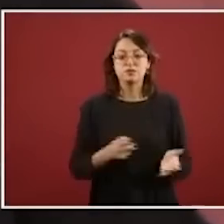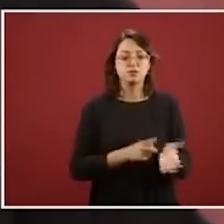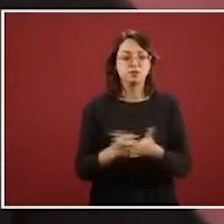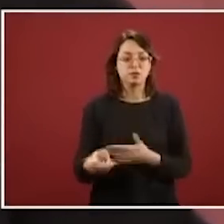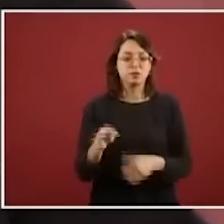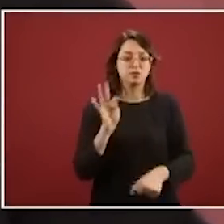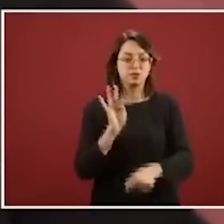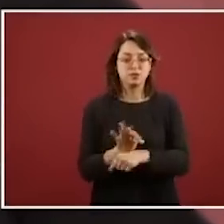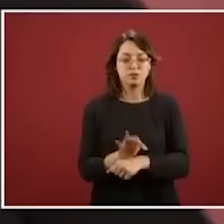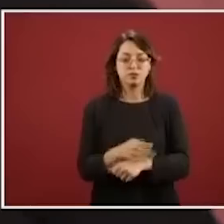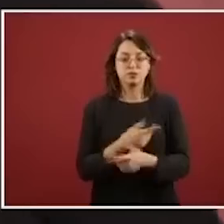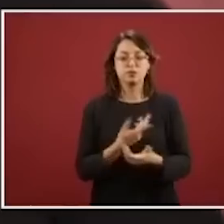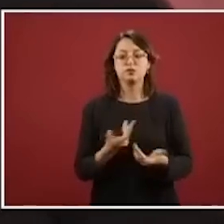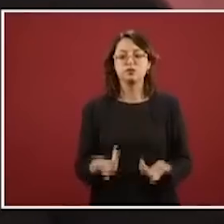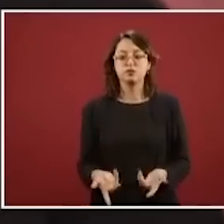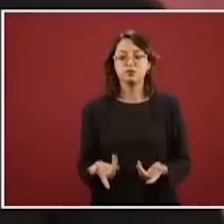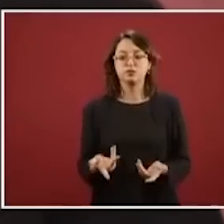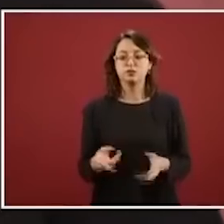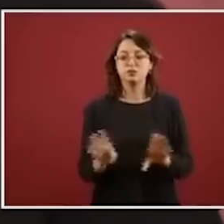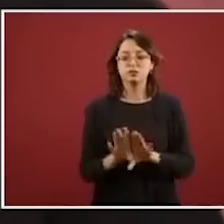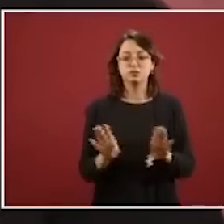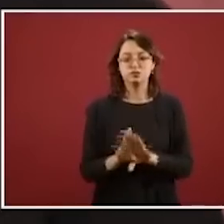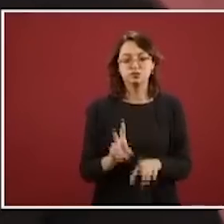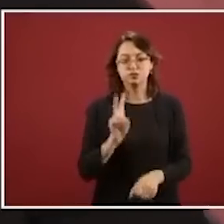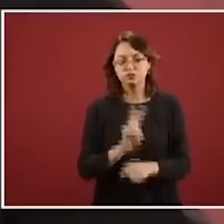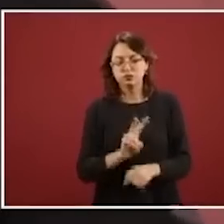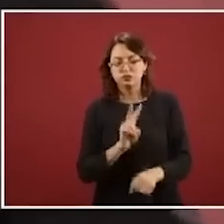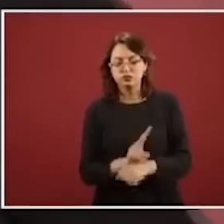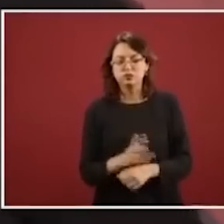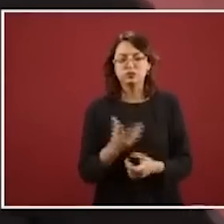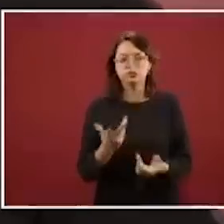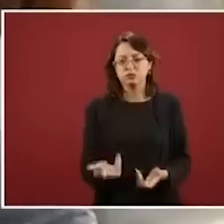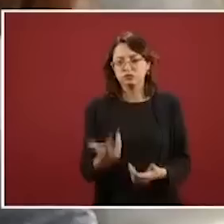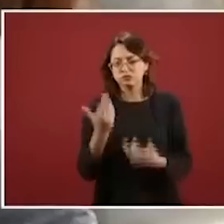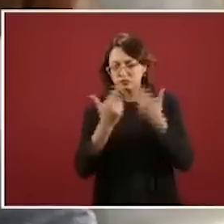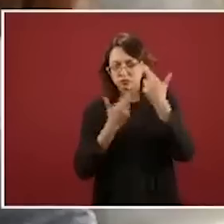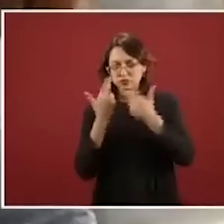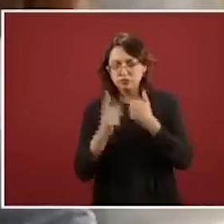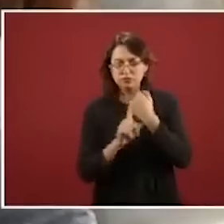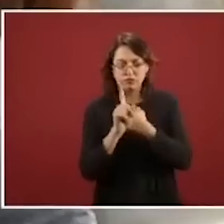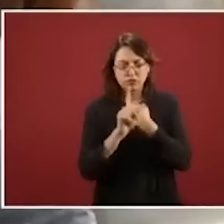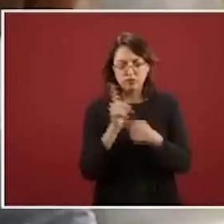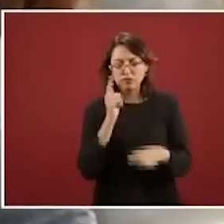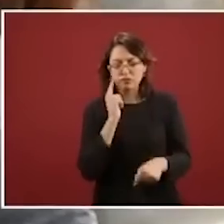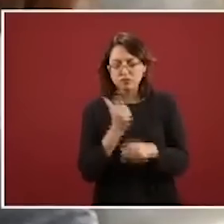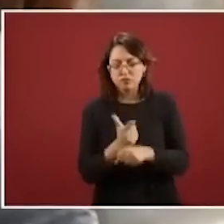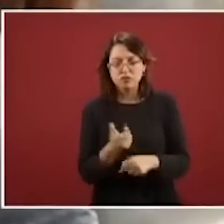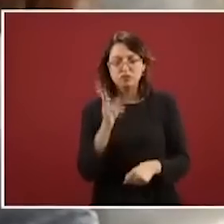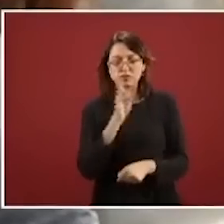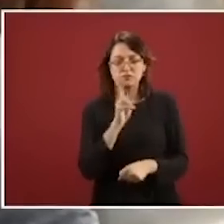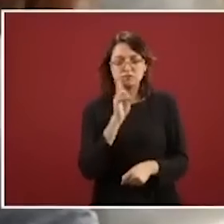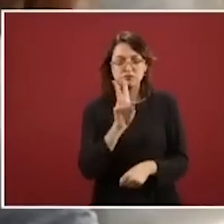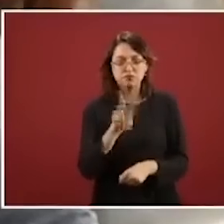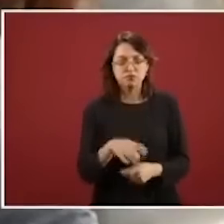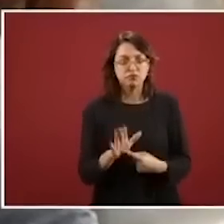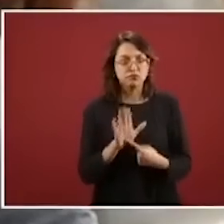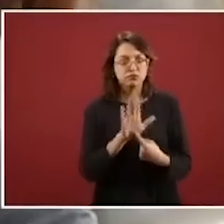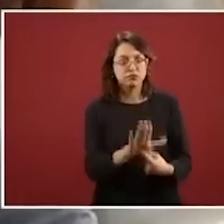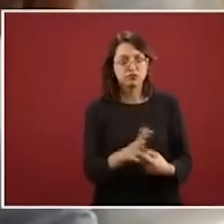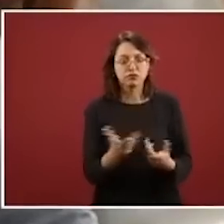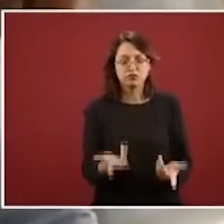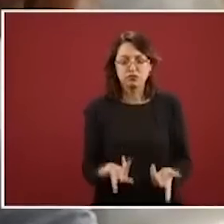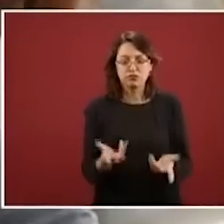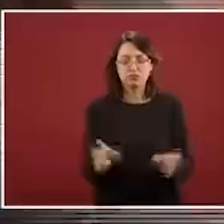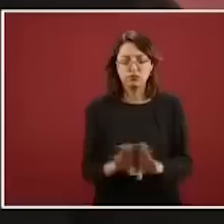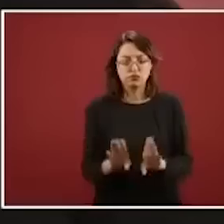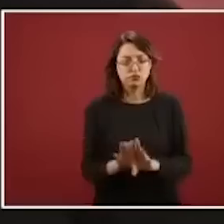derechos, cómo verificas, cómo ubicas el problema, cómo lo puedes probar, cómo lo puedes